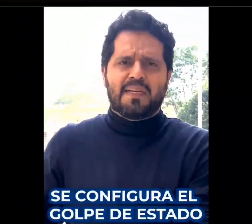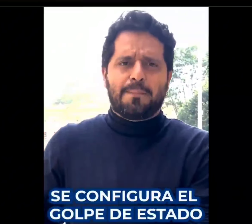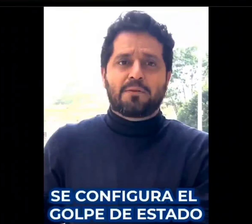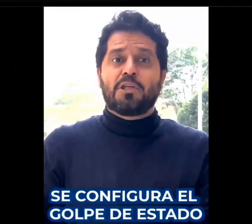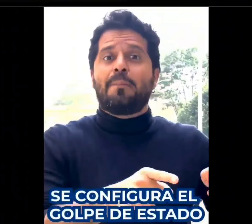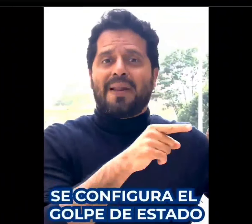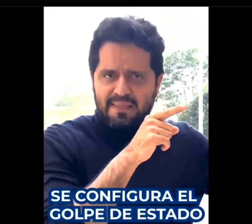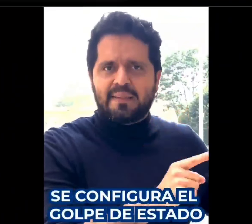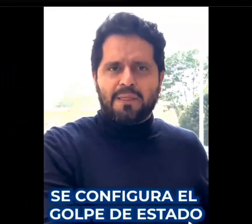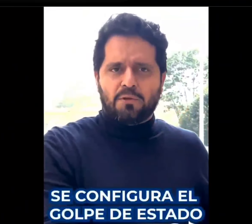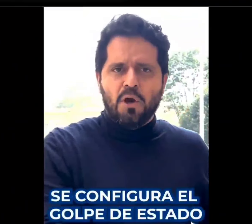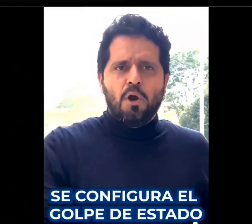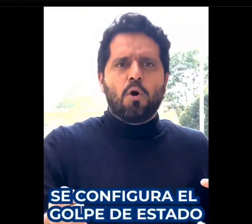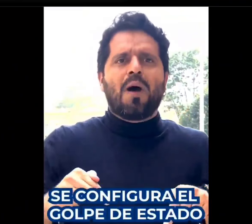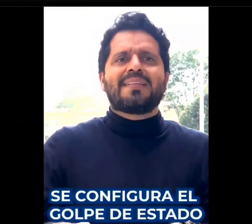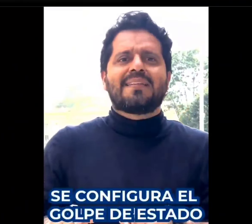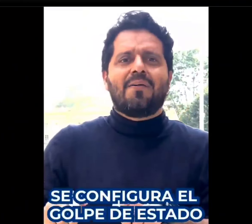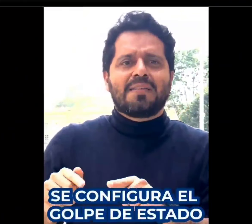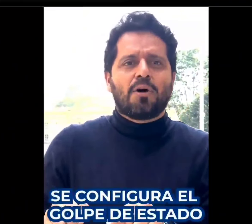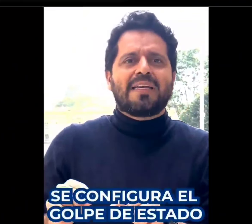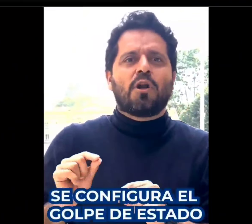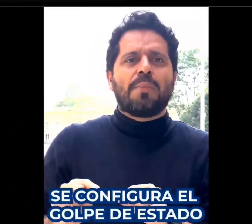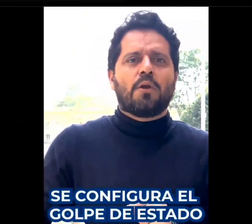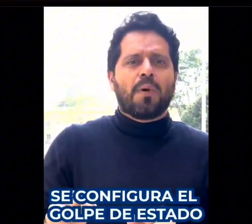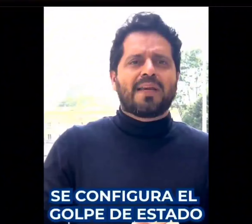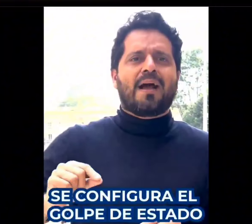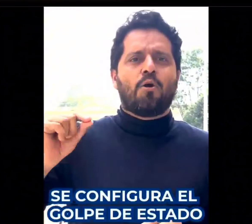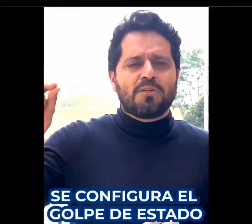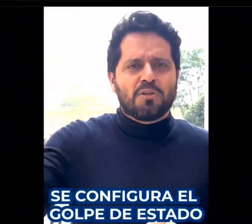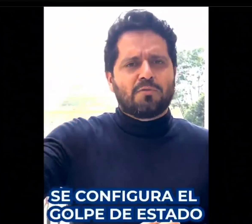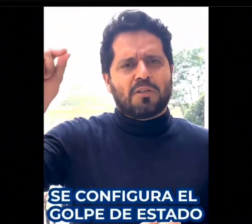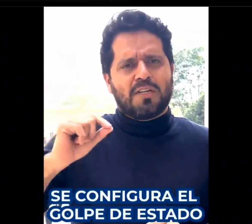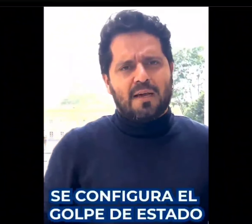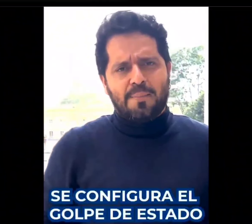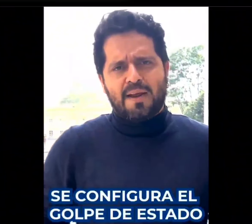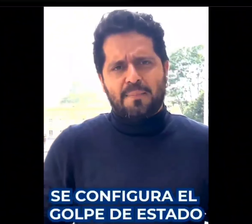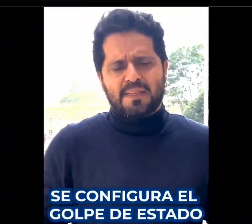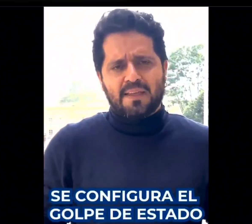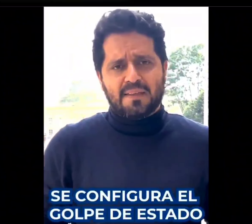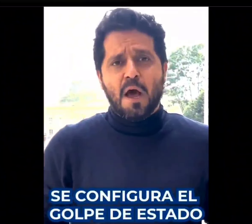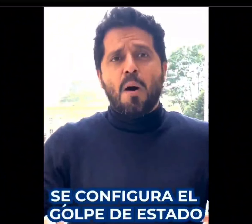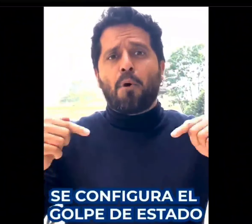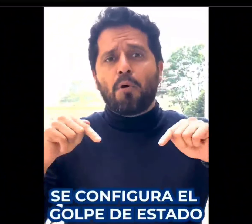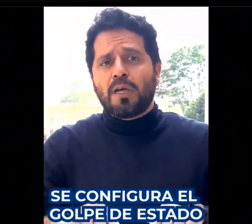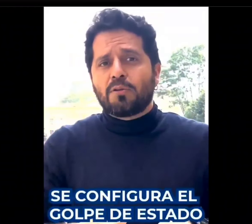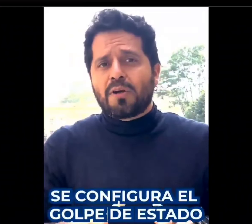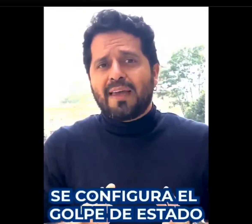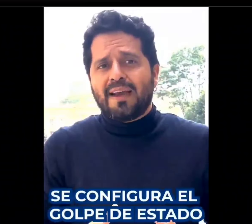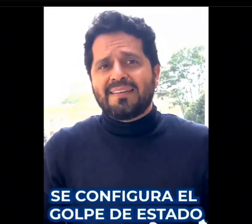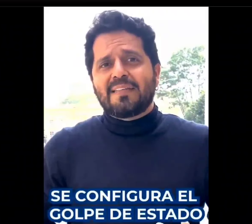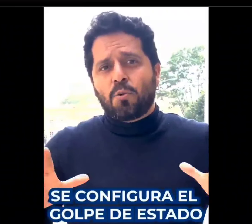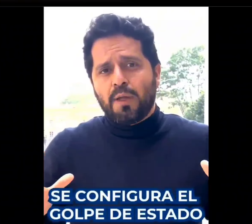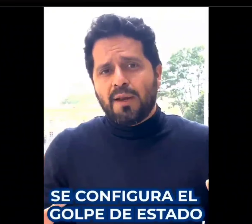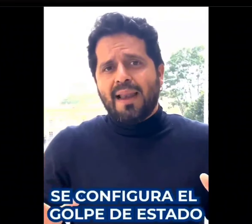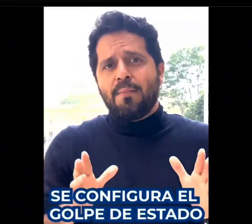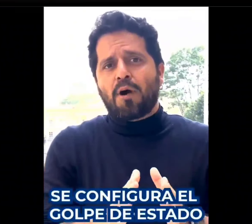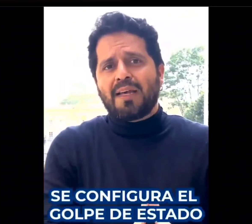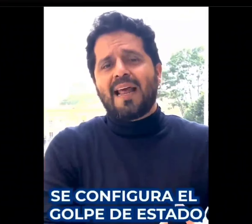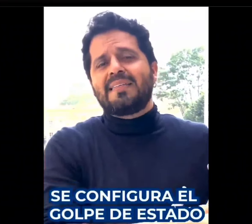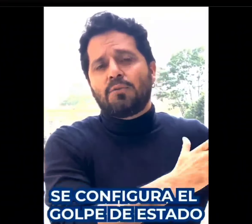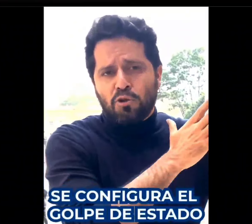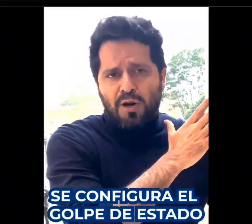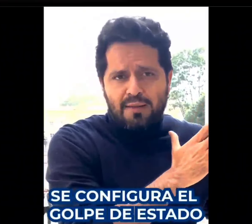campaña del presidente Petro, sino al presidente Petro, lo cual está establecido que solamente lo puede hacer la Comisión de Acusaciones de la Cámara de Representantes. Por lo tanto, lo que quieren es destruir